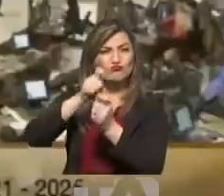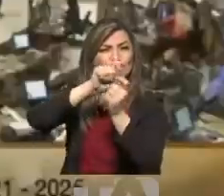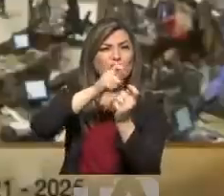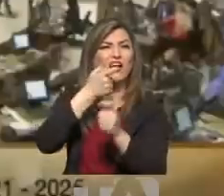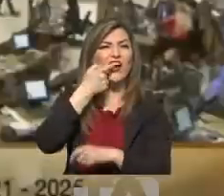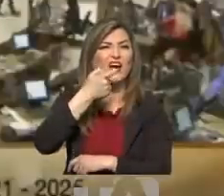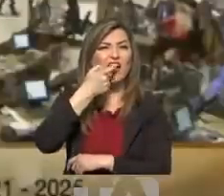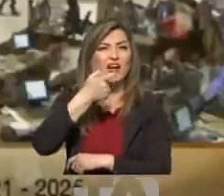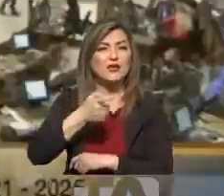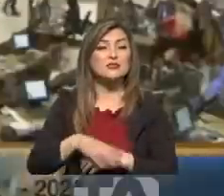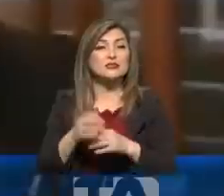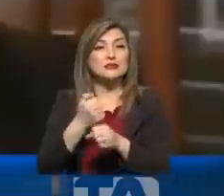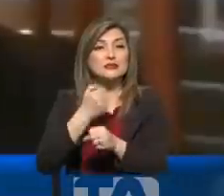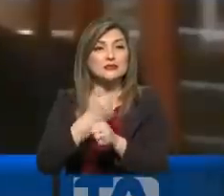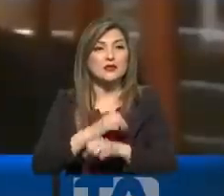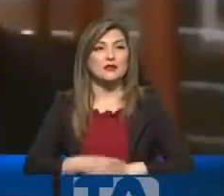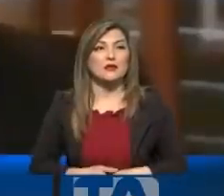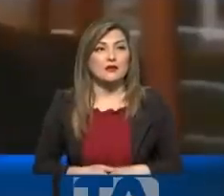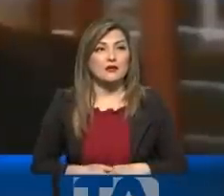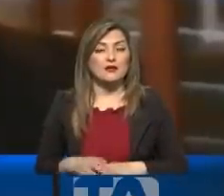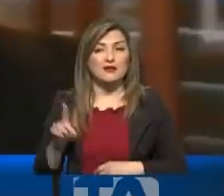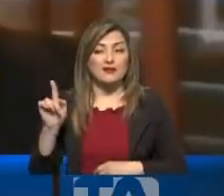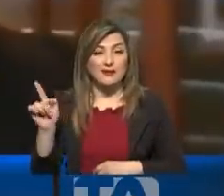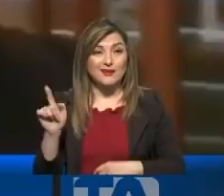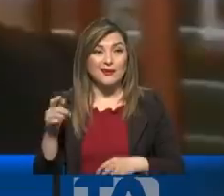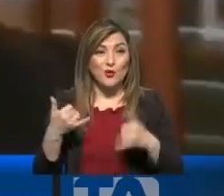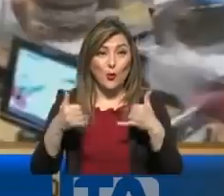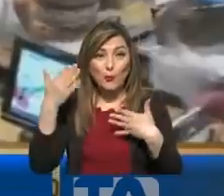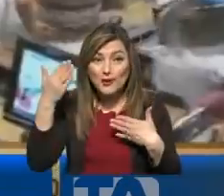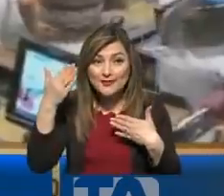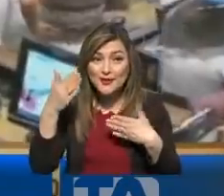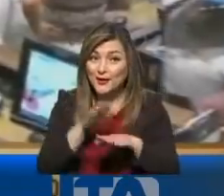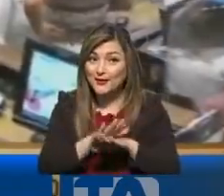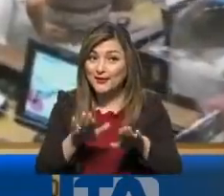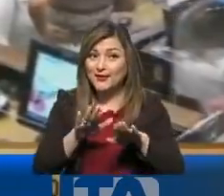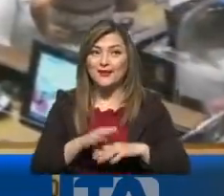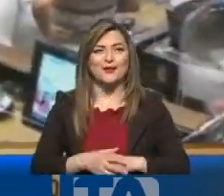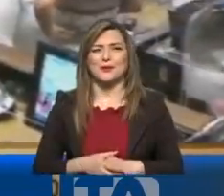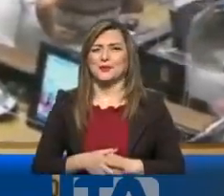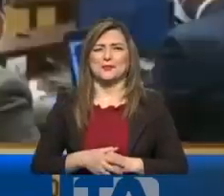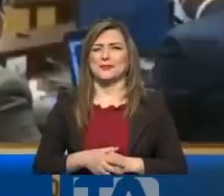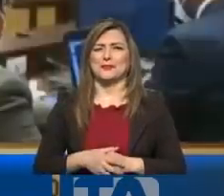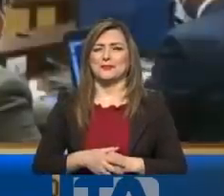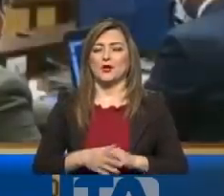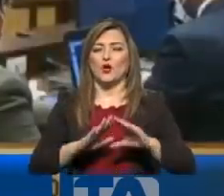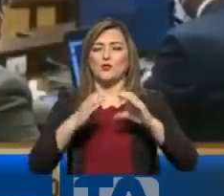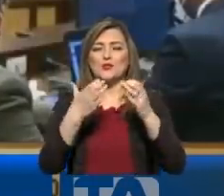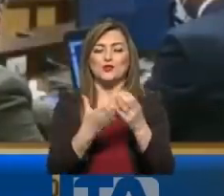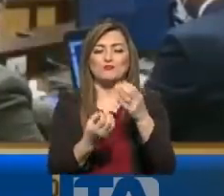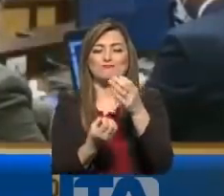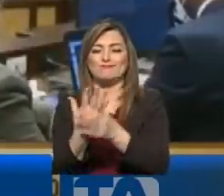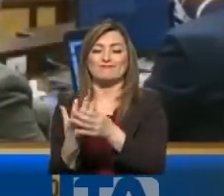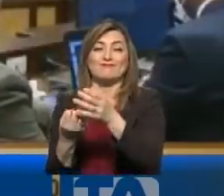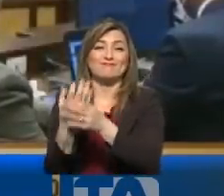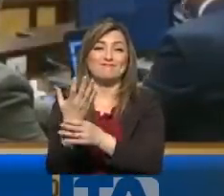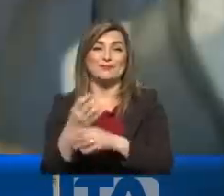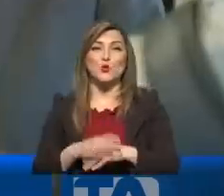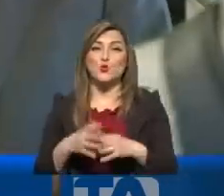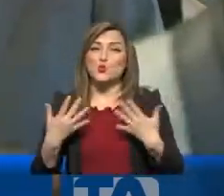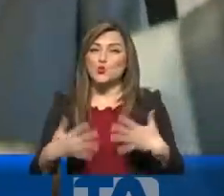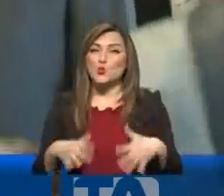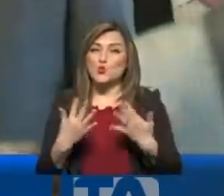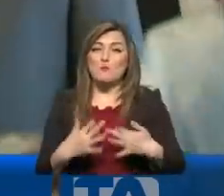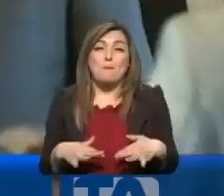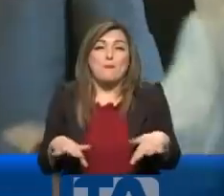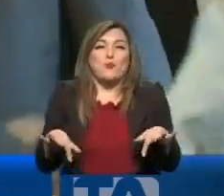El juego político no ha terminado, dice Esteban Ron al referirse a la creación de las comisiones de la Asamblea, pues estas son determinantes para